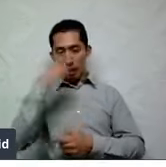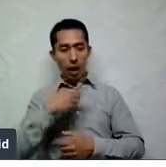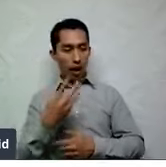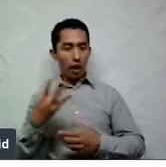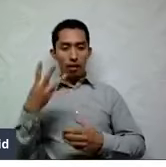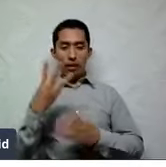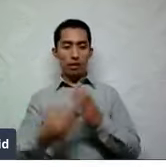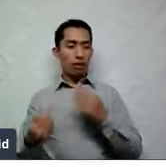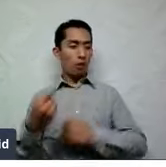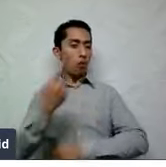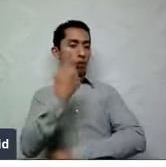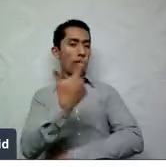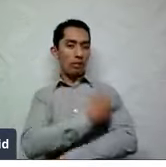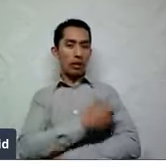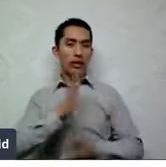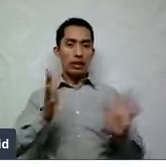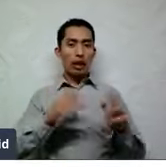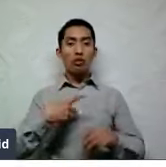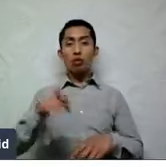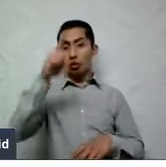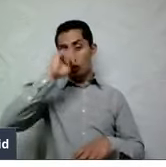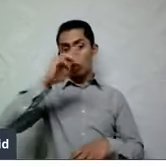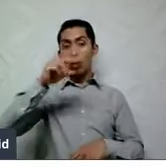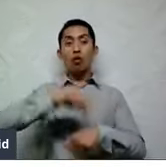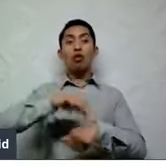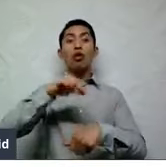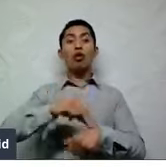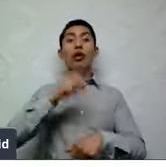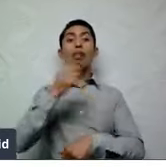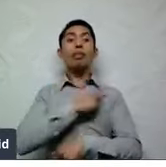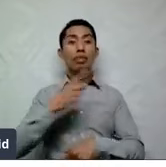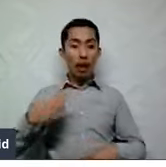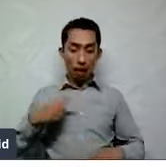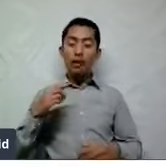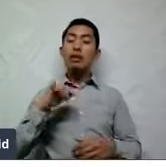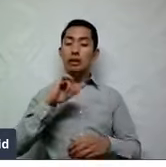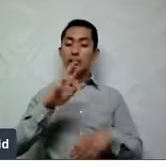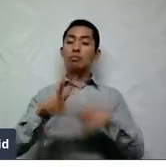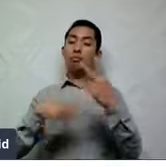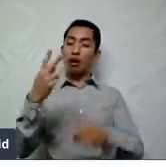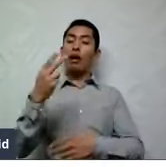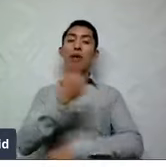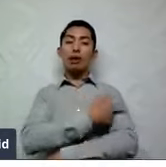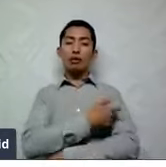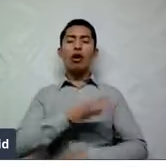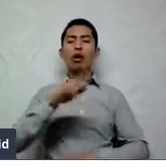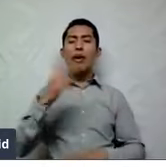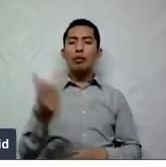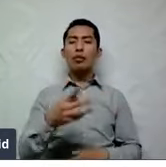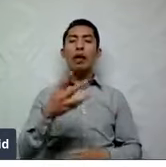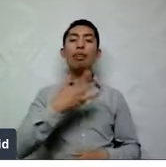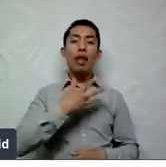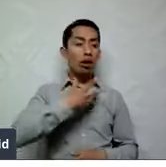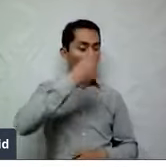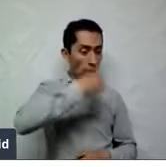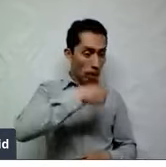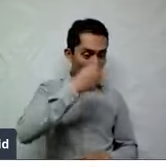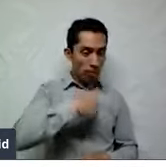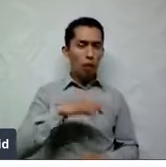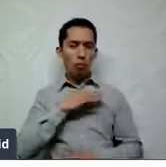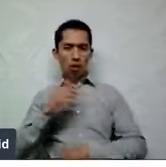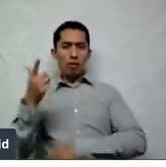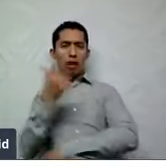Gracias, doctor. Recomendación del doctor Gerardo López: a vacunarse. Si tengo gripa, ¿me puedo vacunar, doctor?